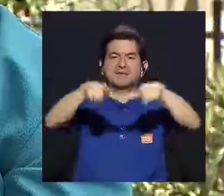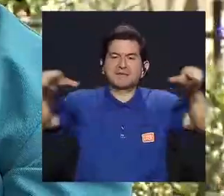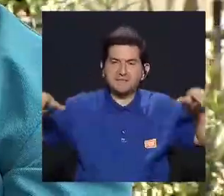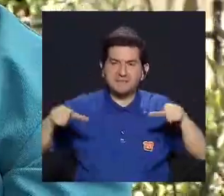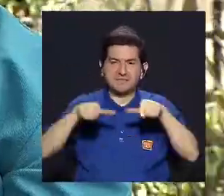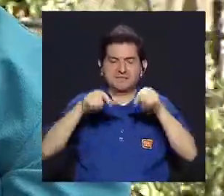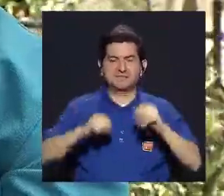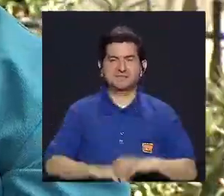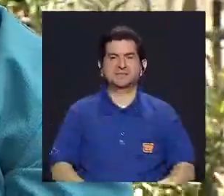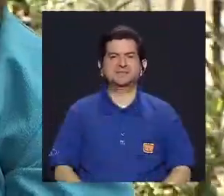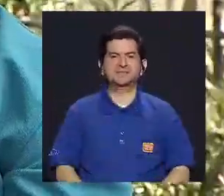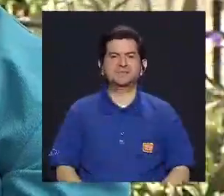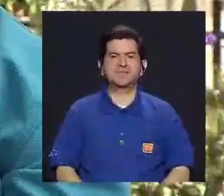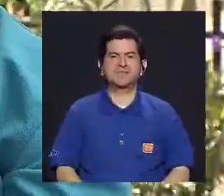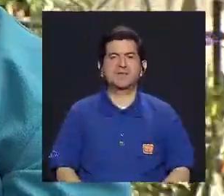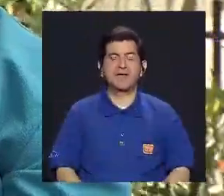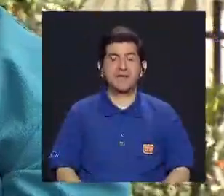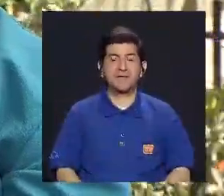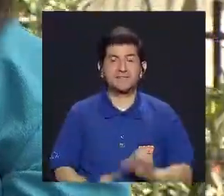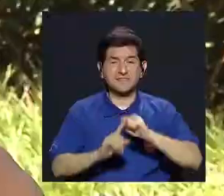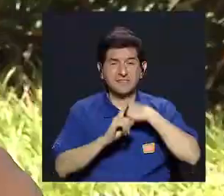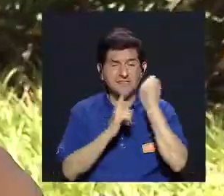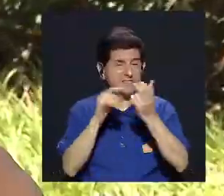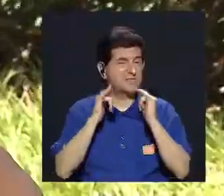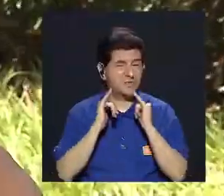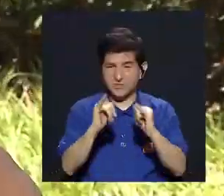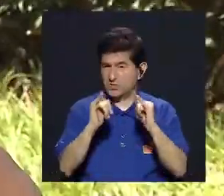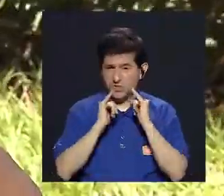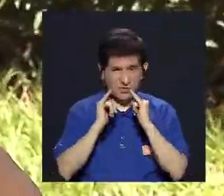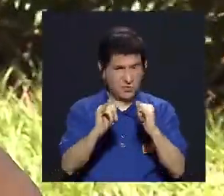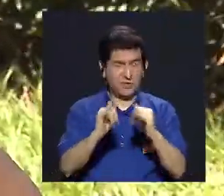zona donde estemos es un asunto de desigualdades